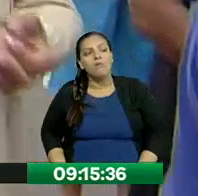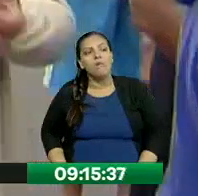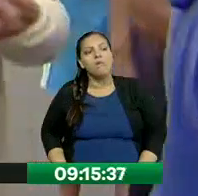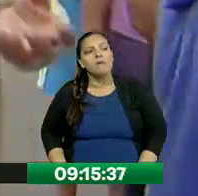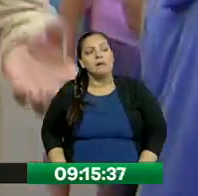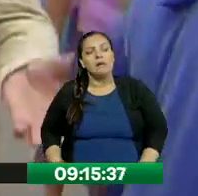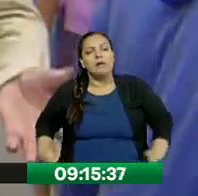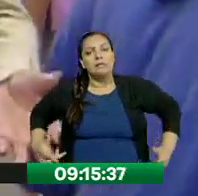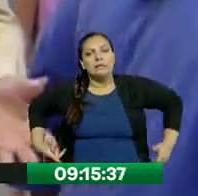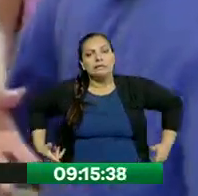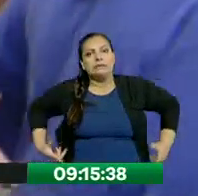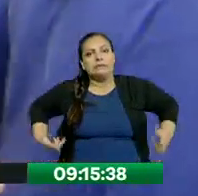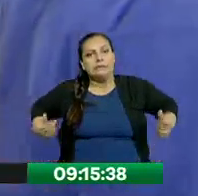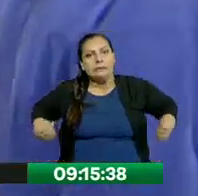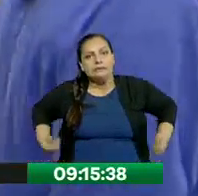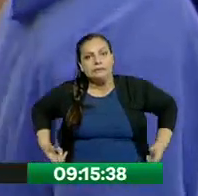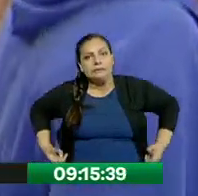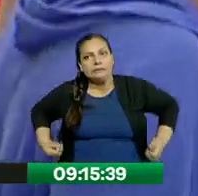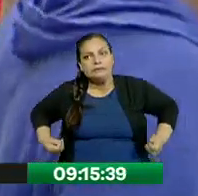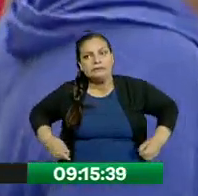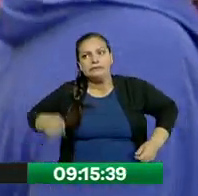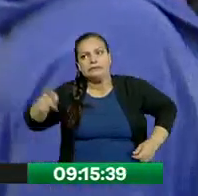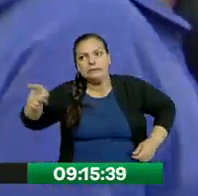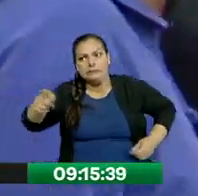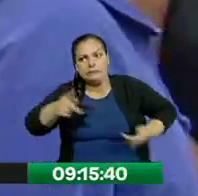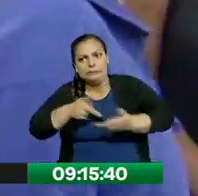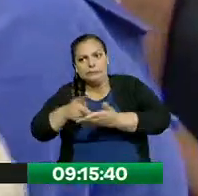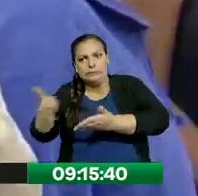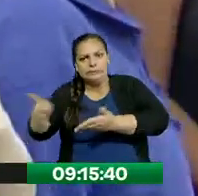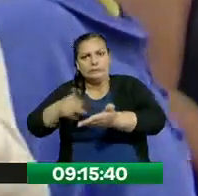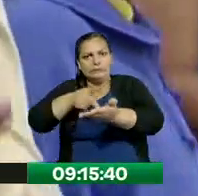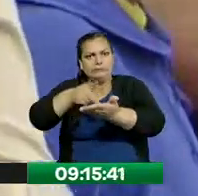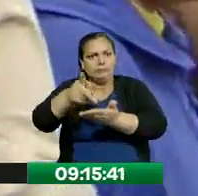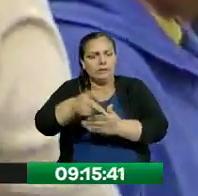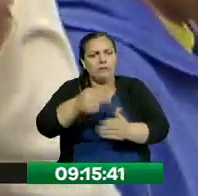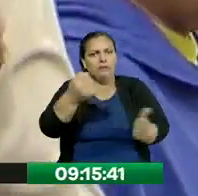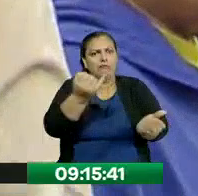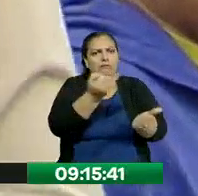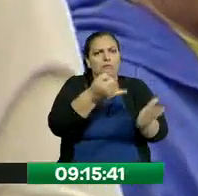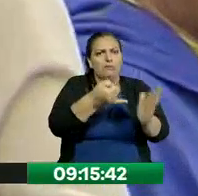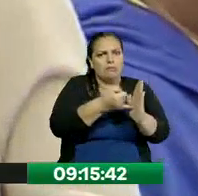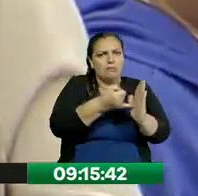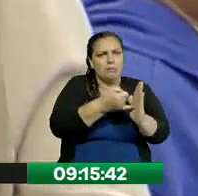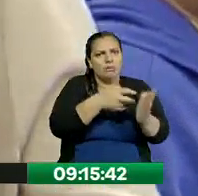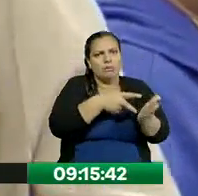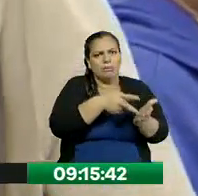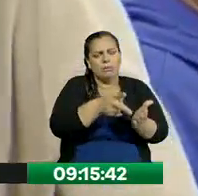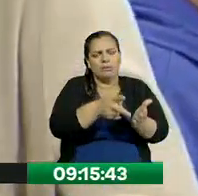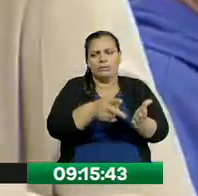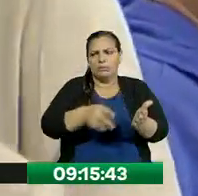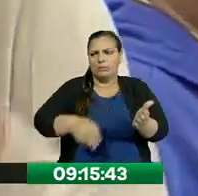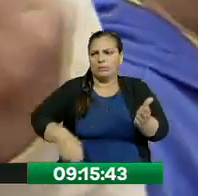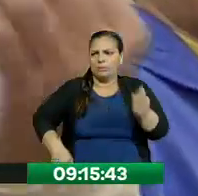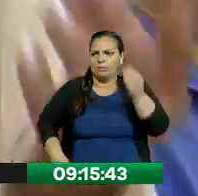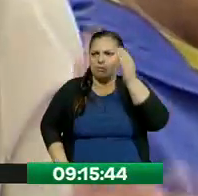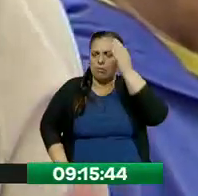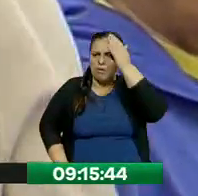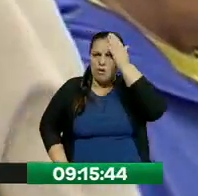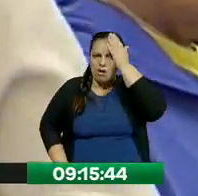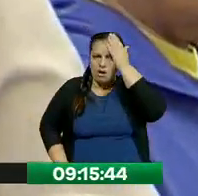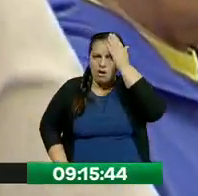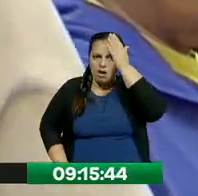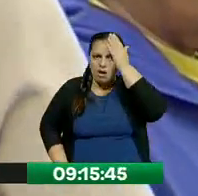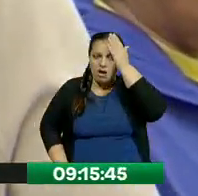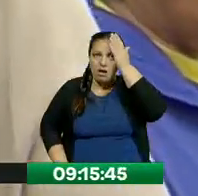nos va a resolver este problema? Queremos que la alcaldesa, la salud de los niños, nosotros hemos estado con una diarrea